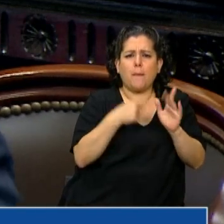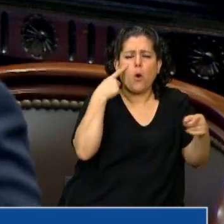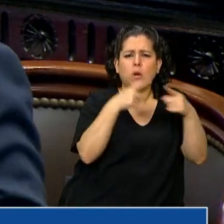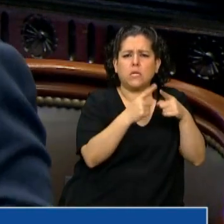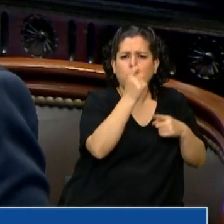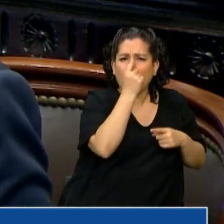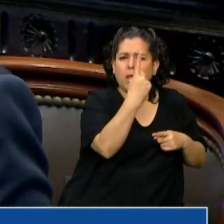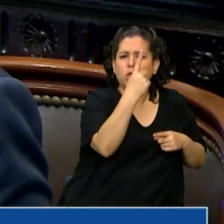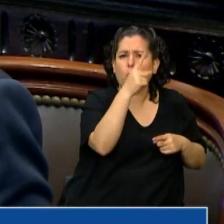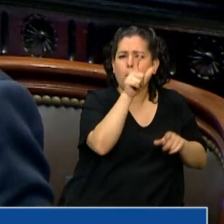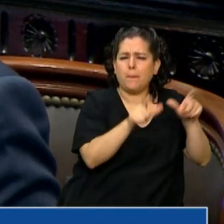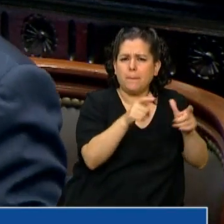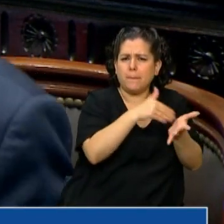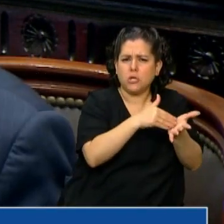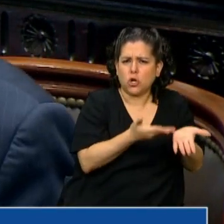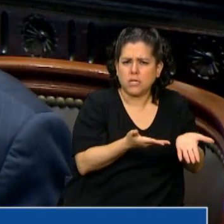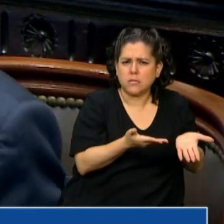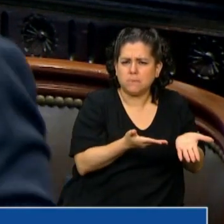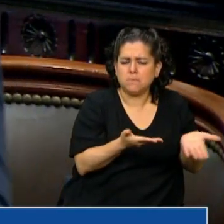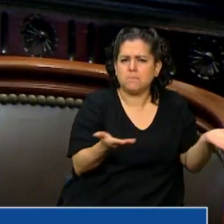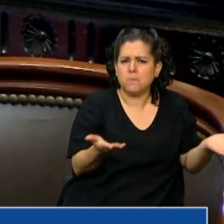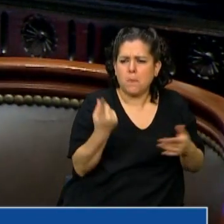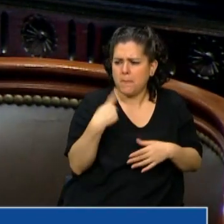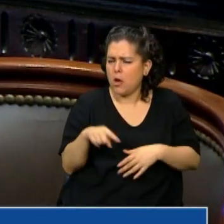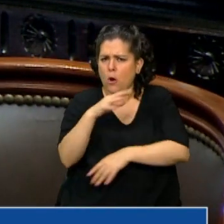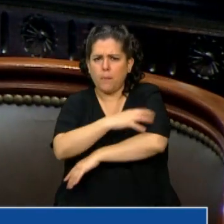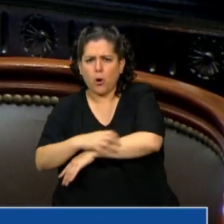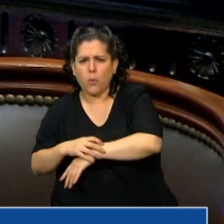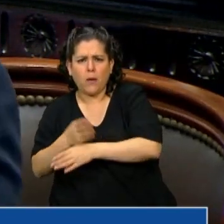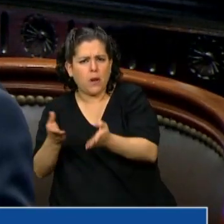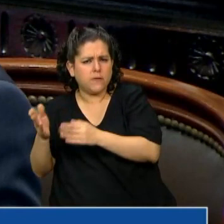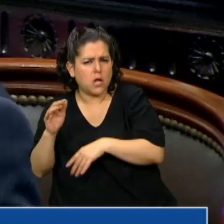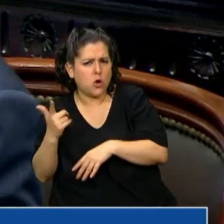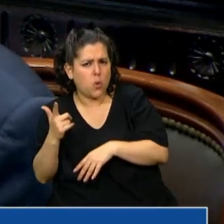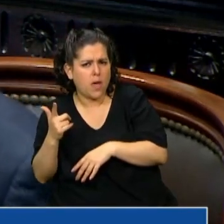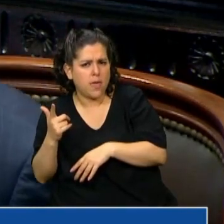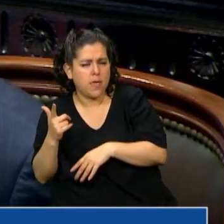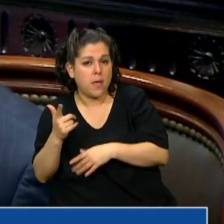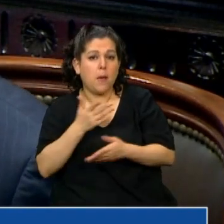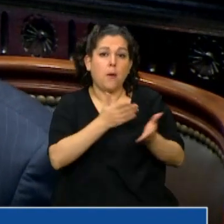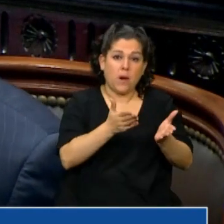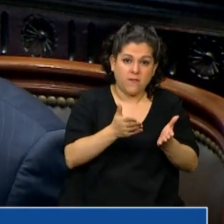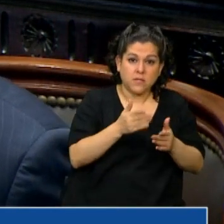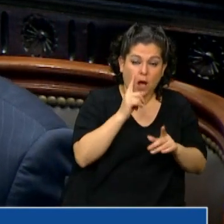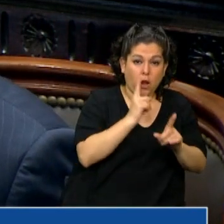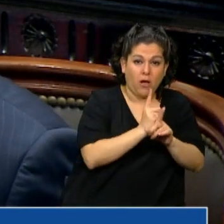beneficiarios, pero resulta que hay pobres que no son beneficiarios y hay beneficiarios que no son pobres.